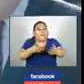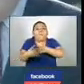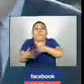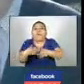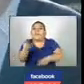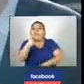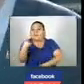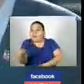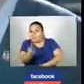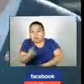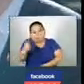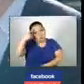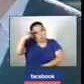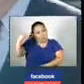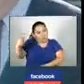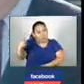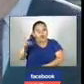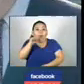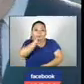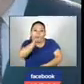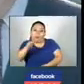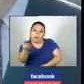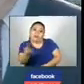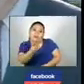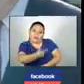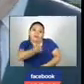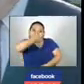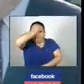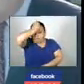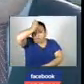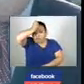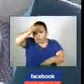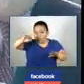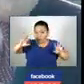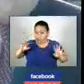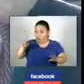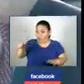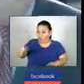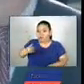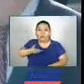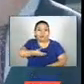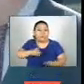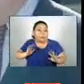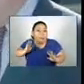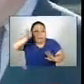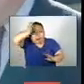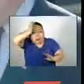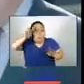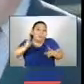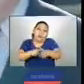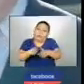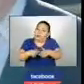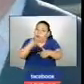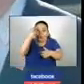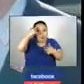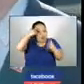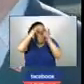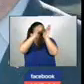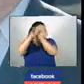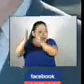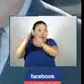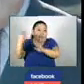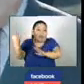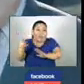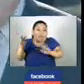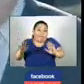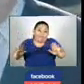políticos ni ideología. Son las personas las que se equivocan, y si se encuentran pues personas que se han equivocado en esto, pues lógicamente pues deben de